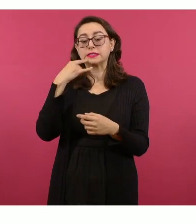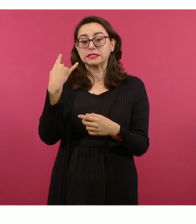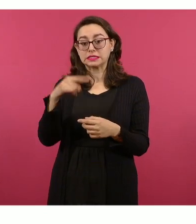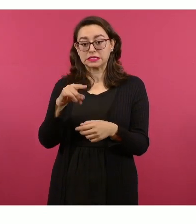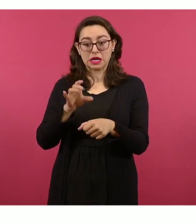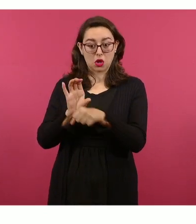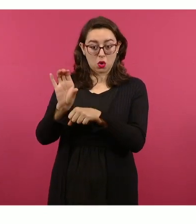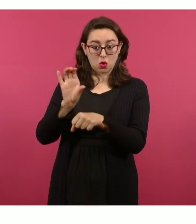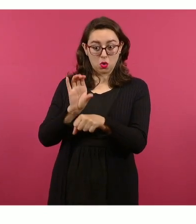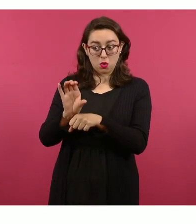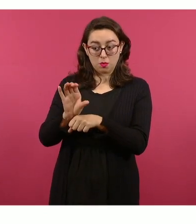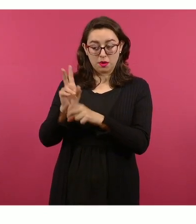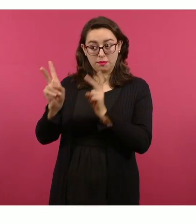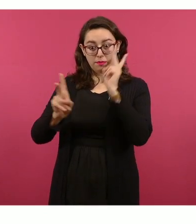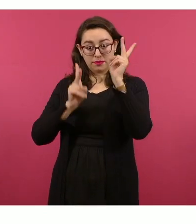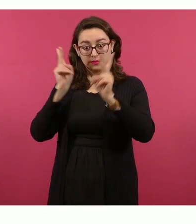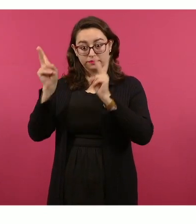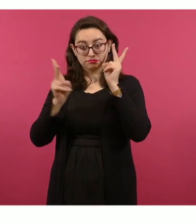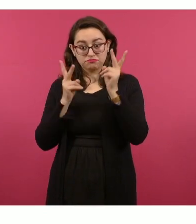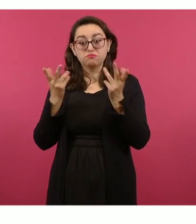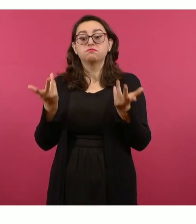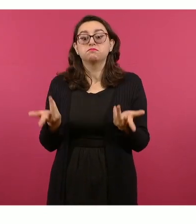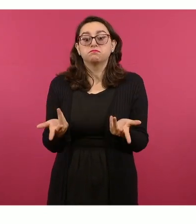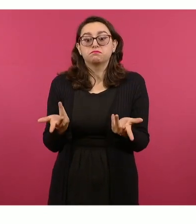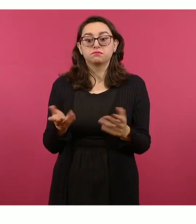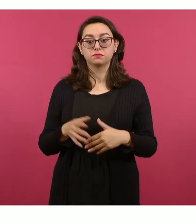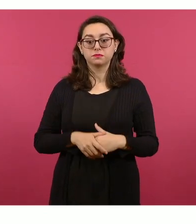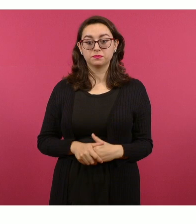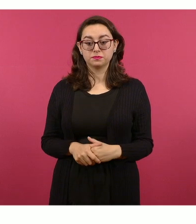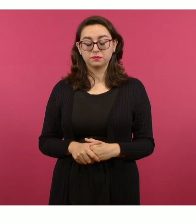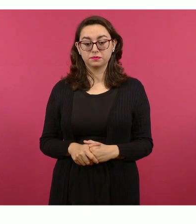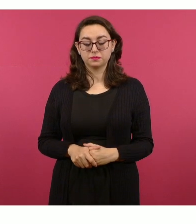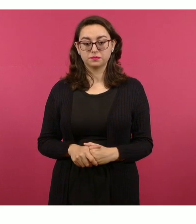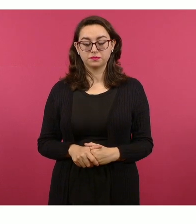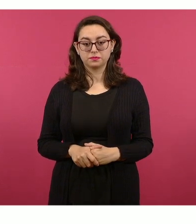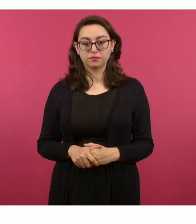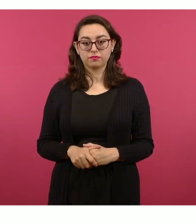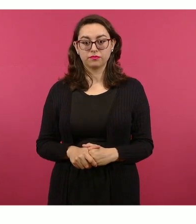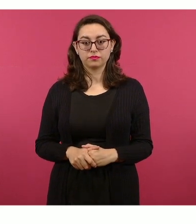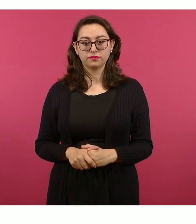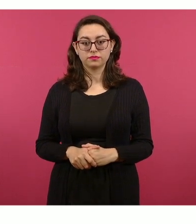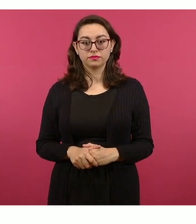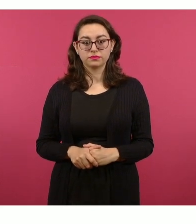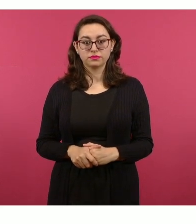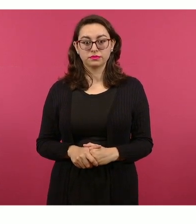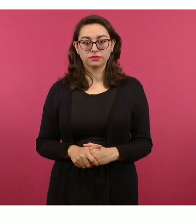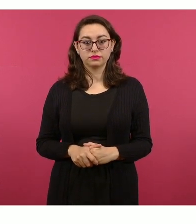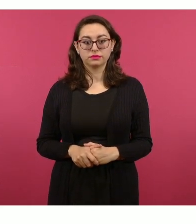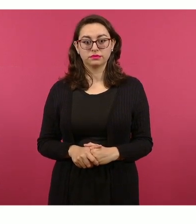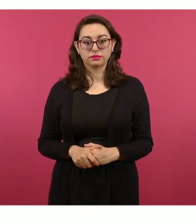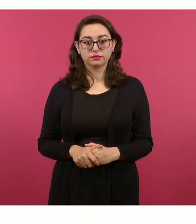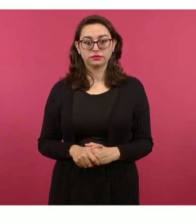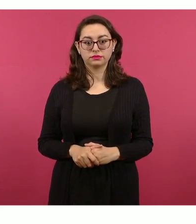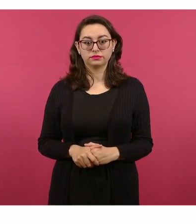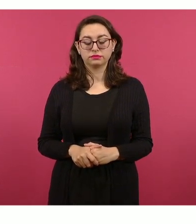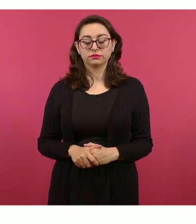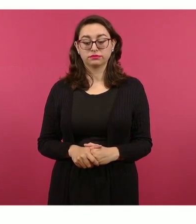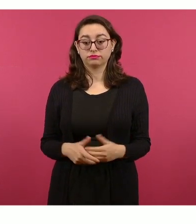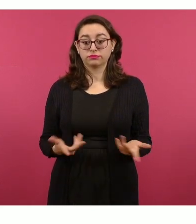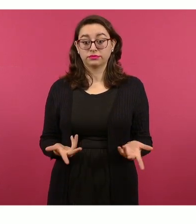septiembre próximo. Gracias. Bueno, vamos a tener el informe por primera vez en